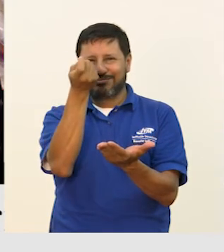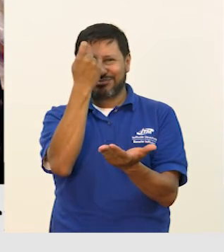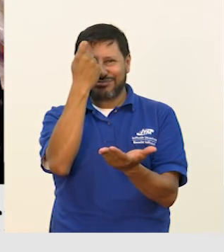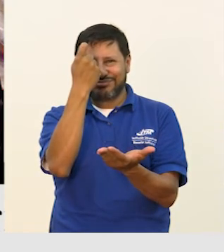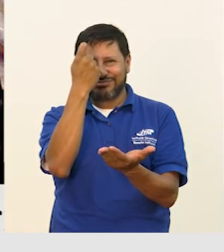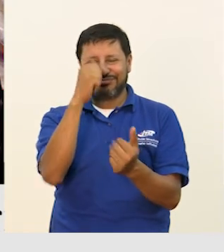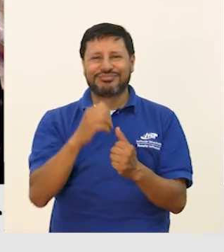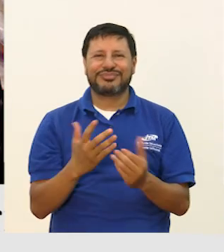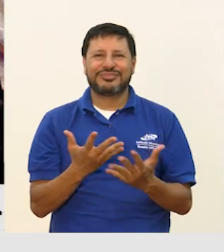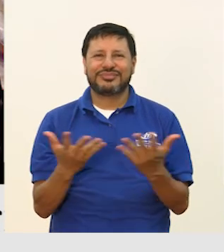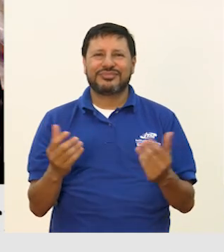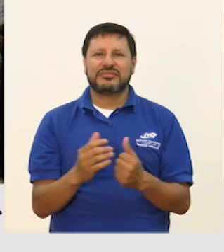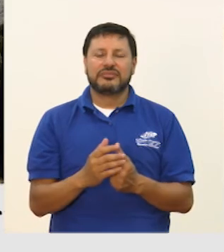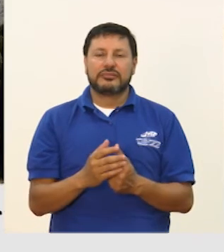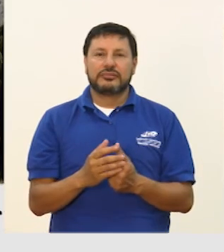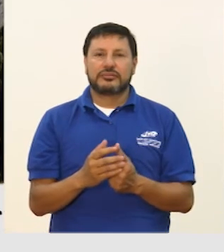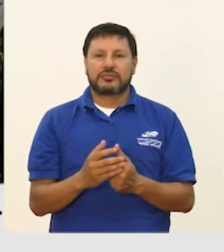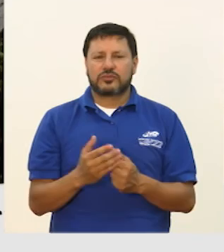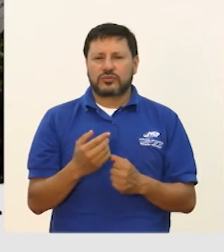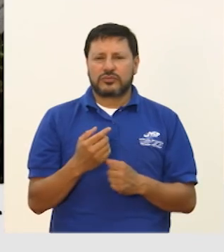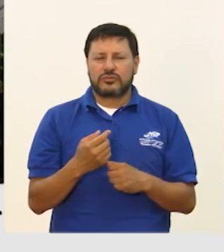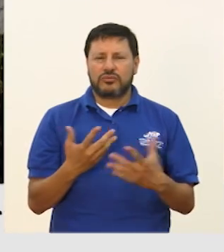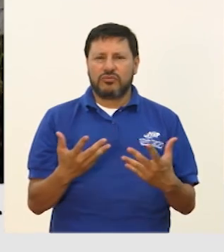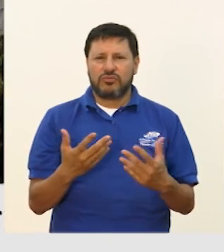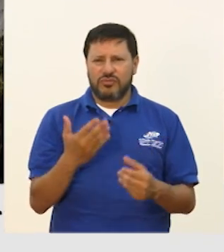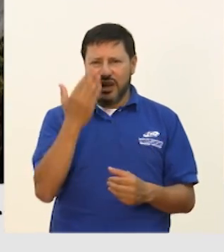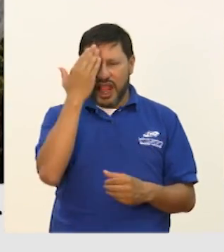¡Gracias! ¡Gracias!